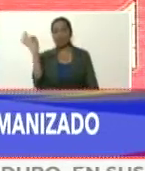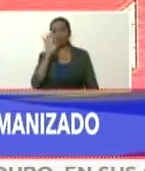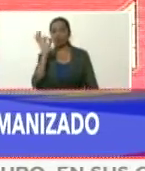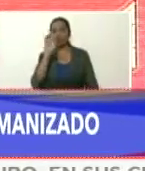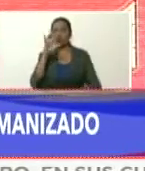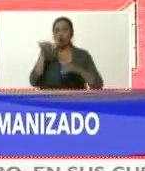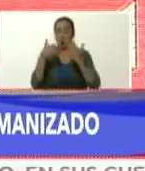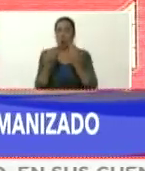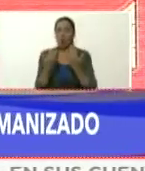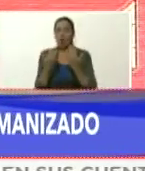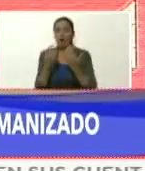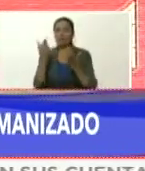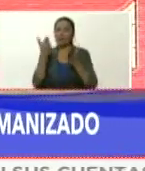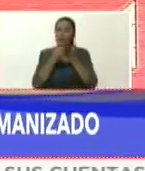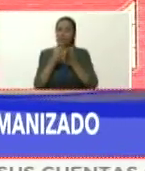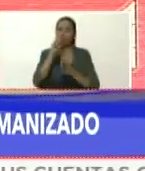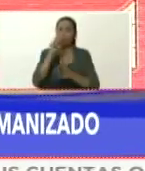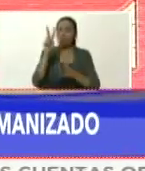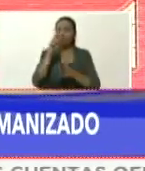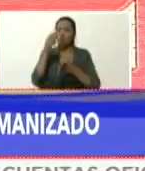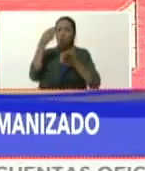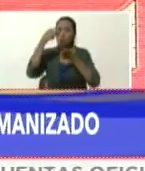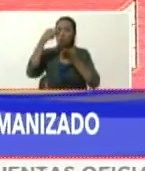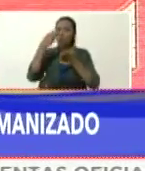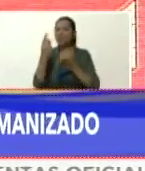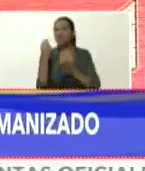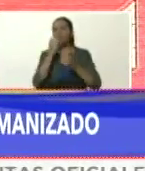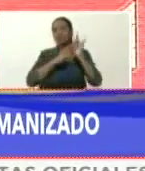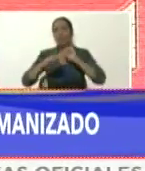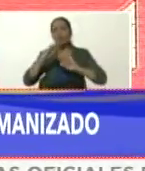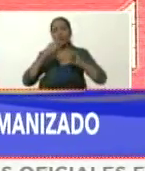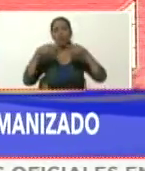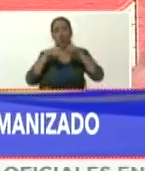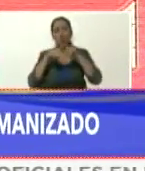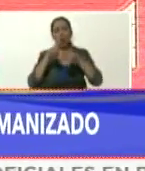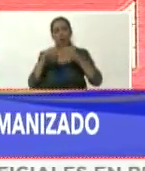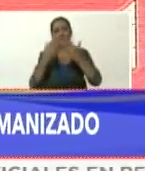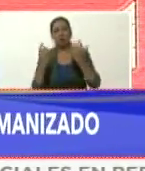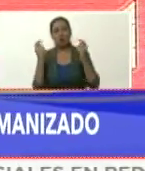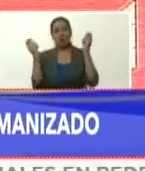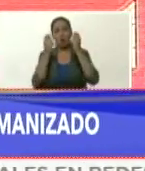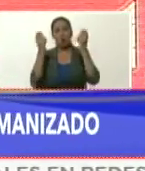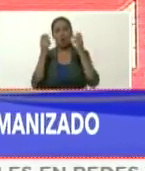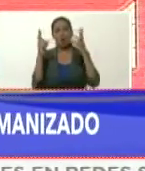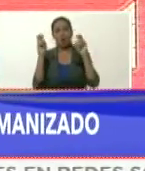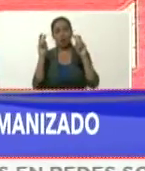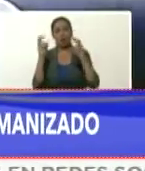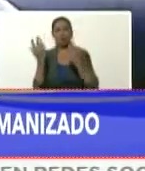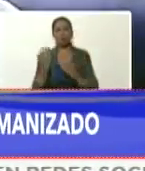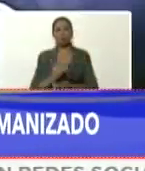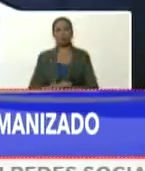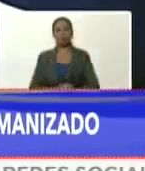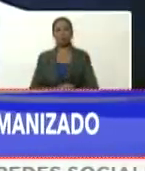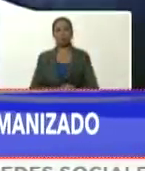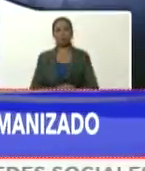vacunación antipolio. ¿Cómo avanza el tema vacunación en esta nueva jornada, doctor Carlos Alvarado?